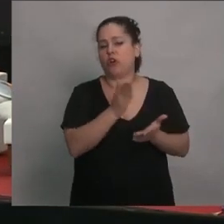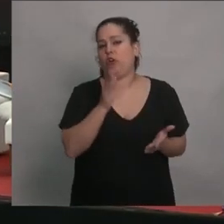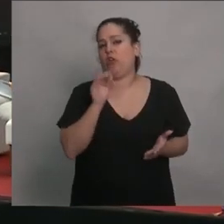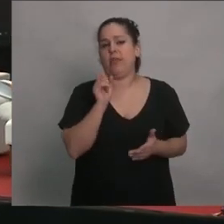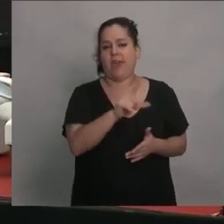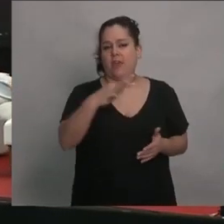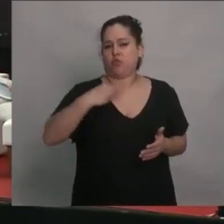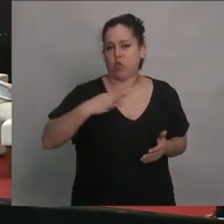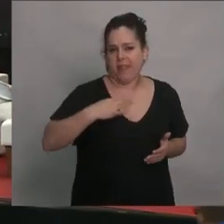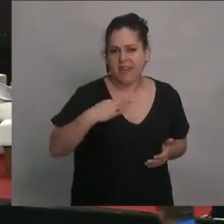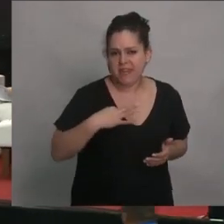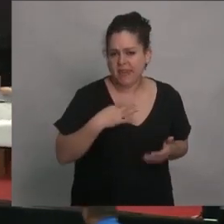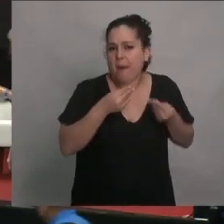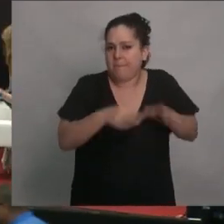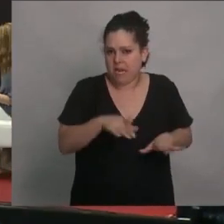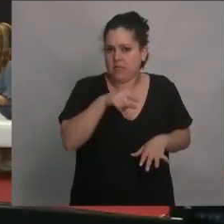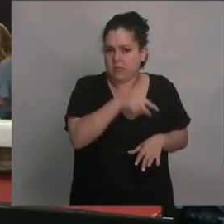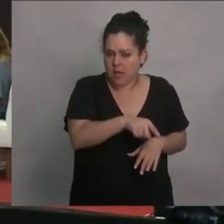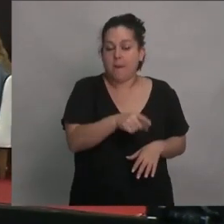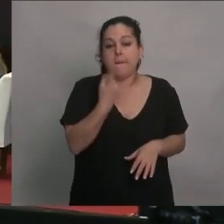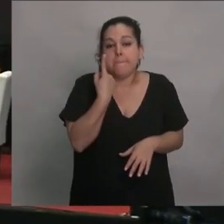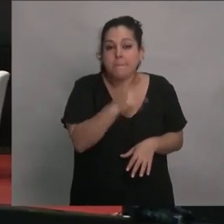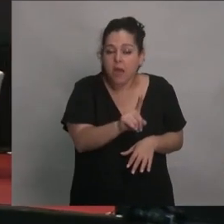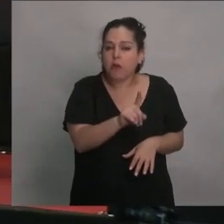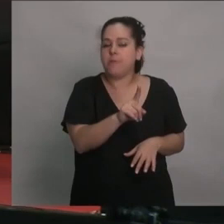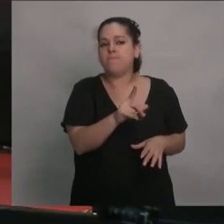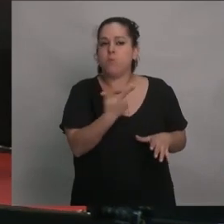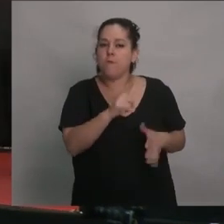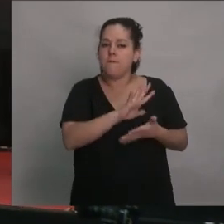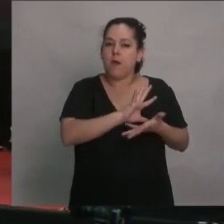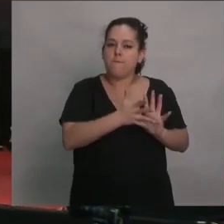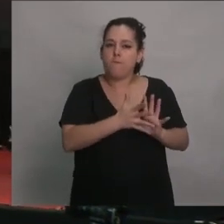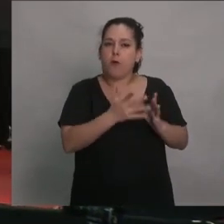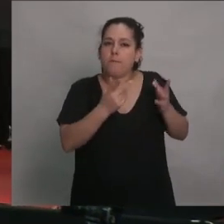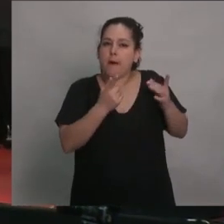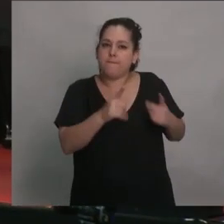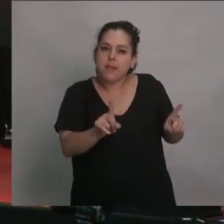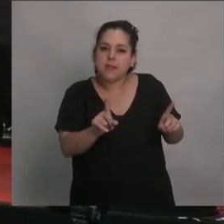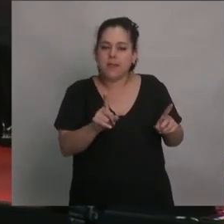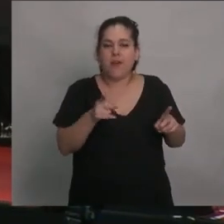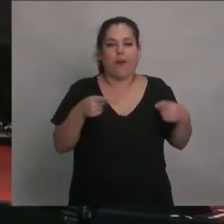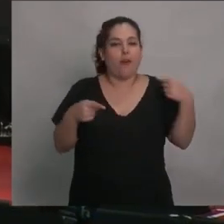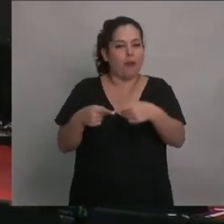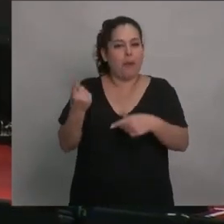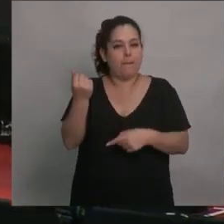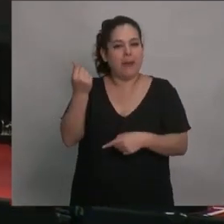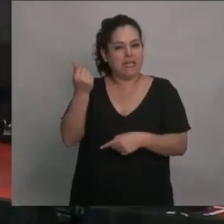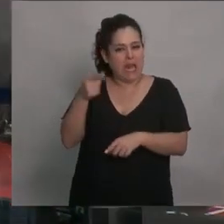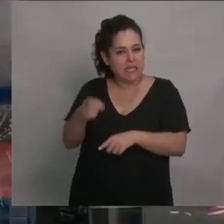de la ciudadanía, pero sin embargo, al no tener una alternativa claramente postcapitalista, al